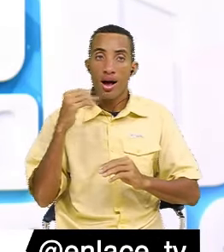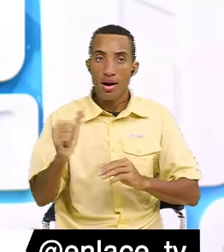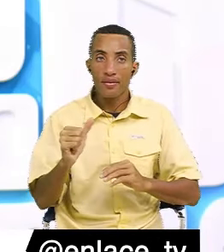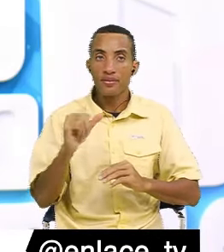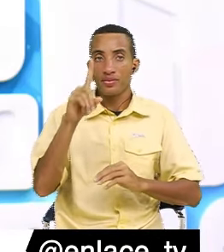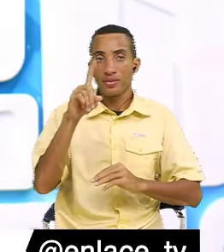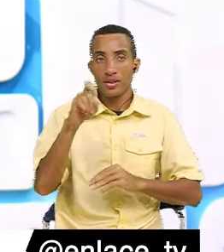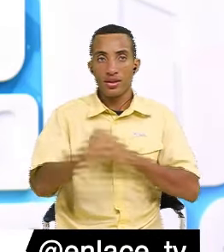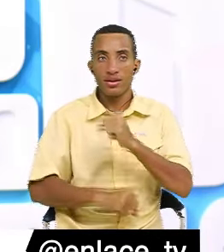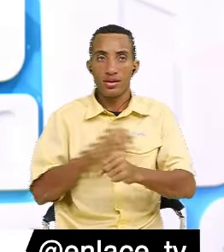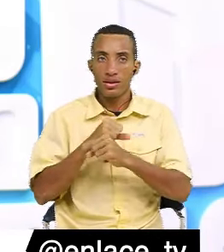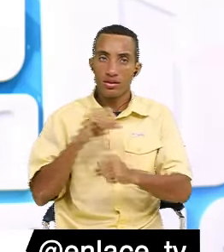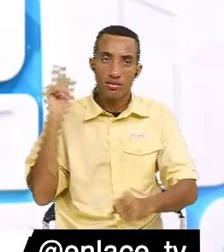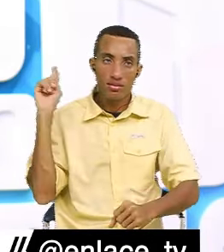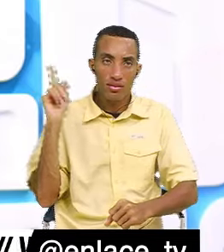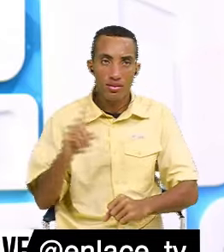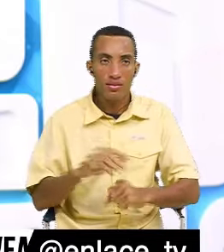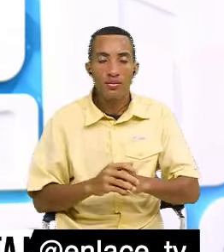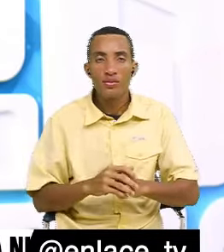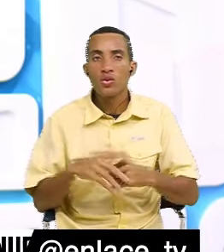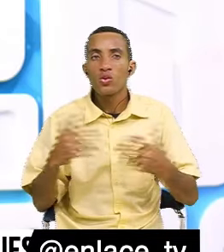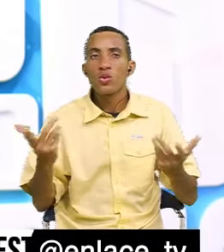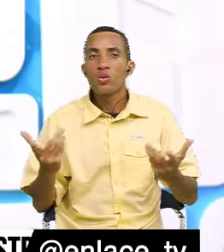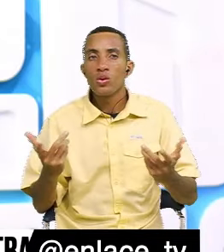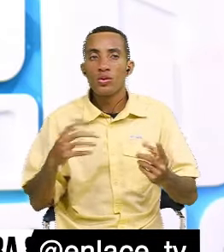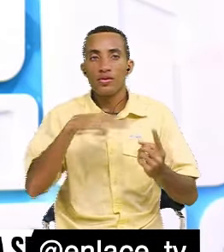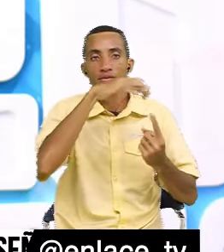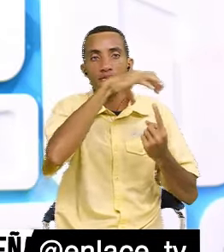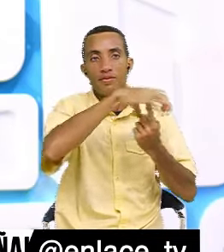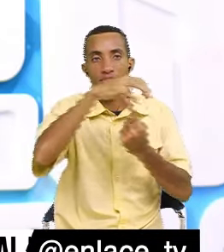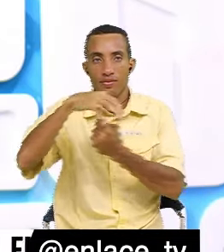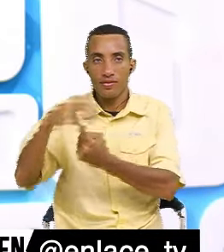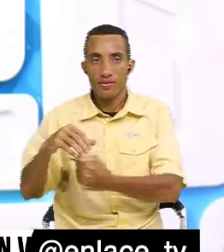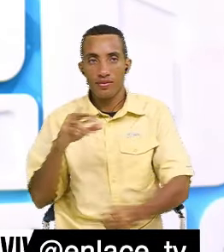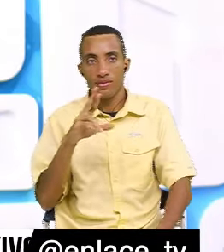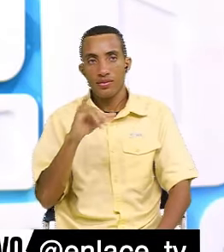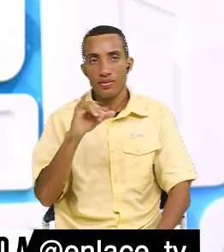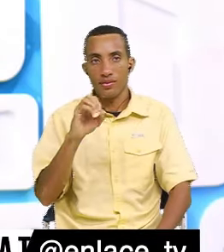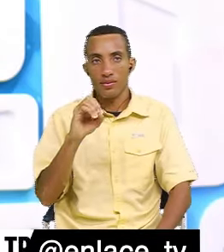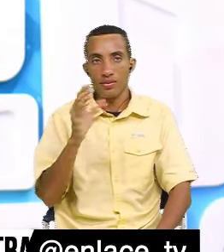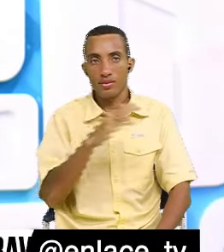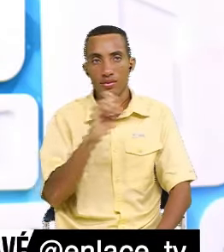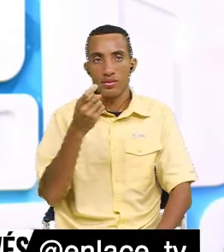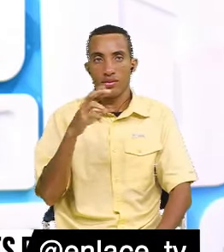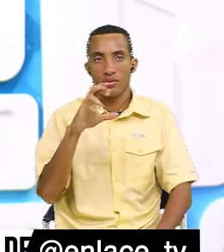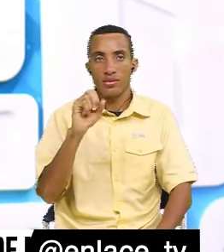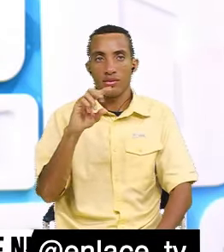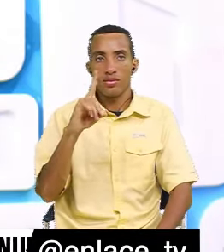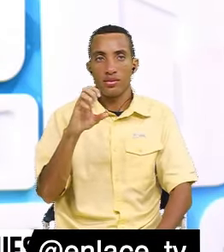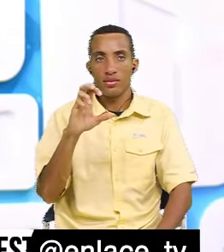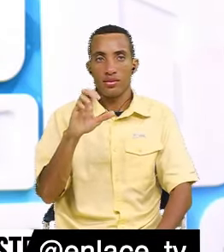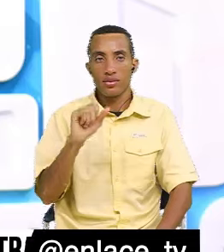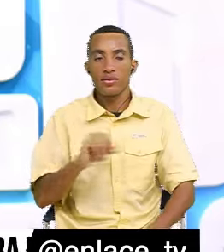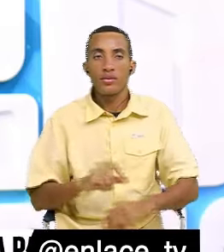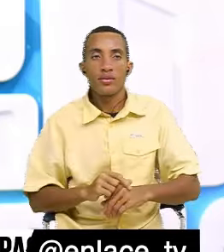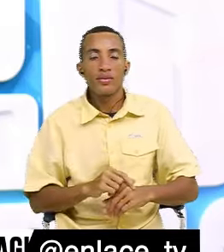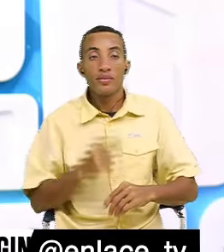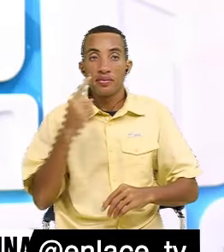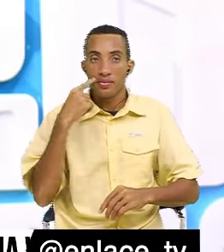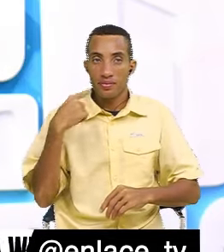6 años consecutivos diseñar el afiche del Festival Río Grande de la Magdalena. En esta 31ª versión,